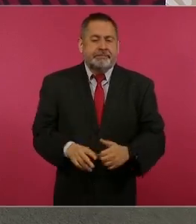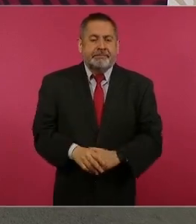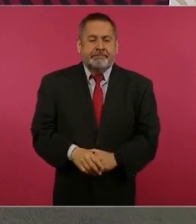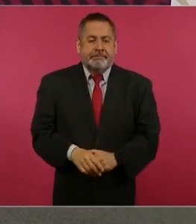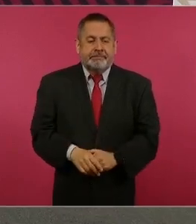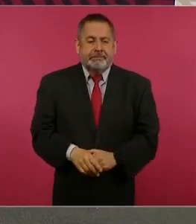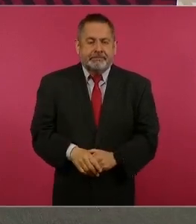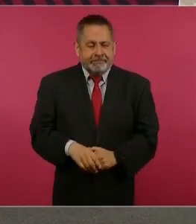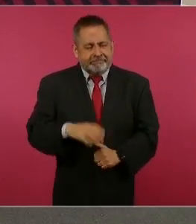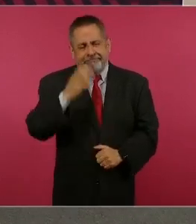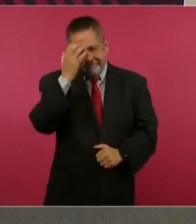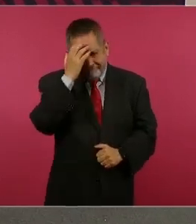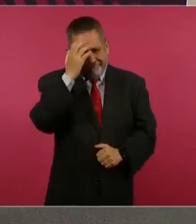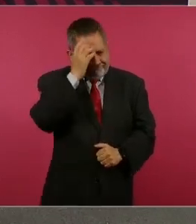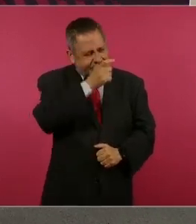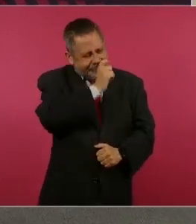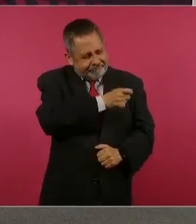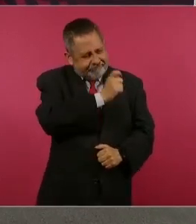Y así,